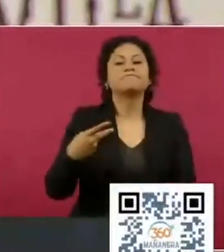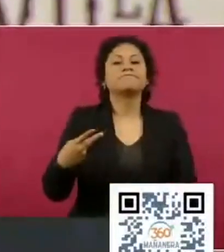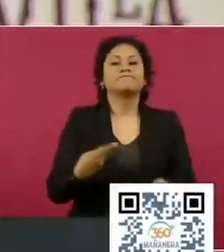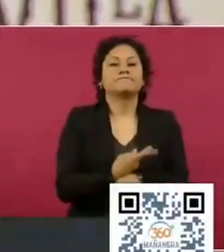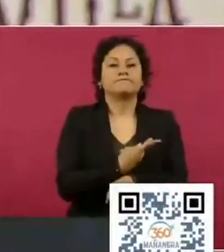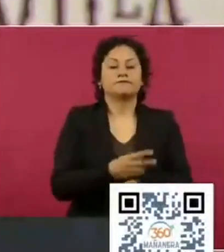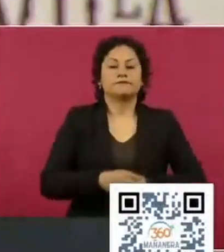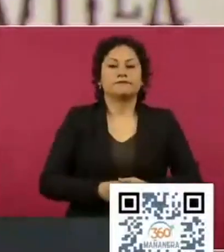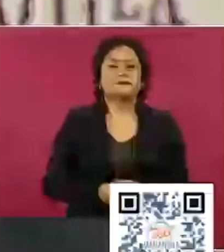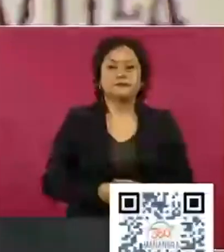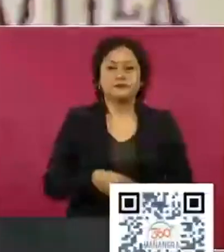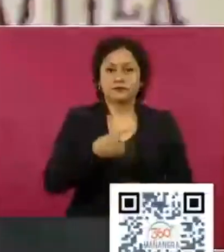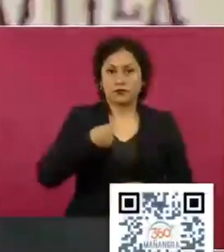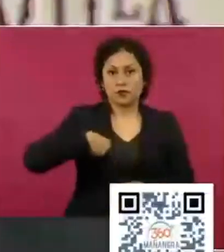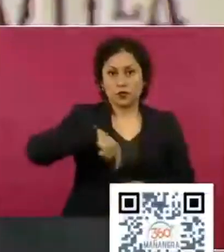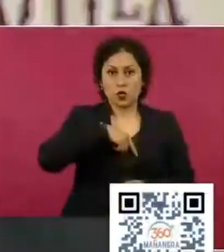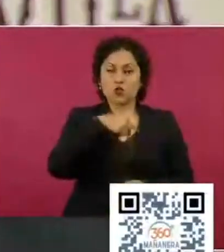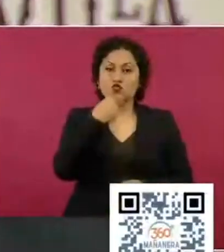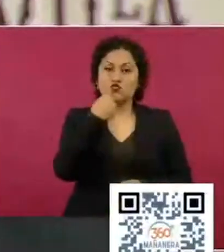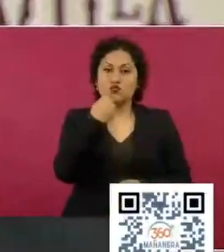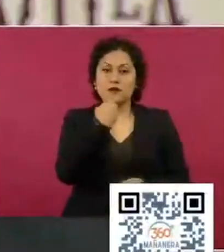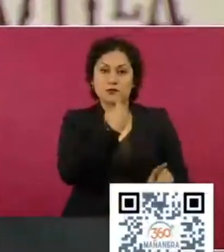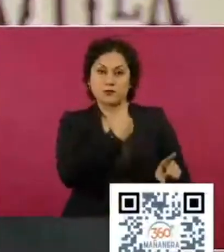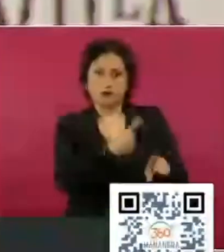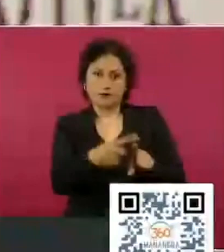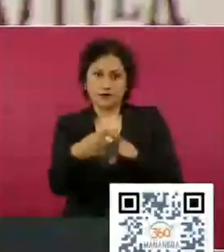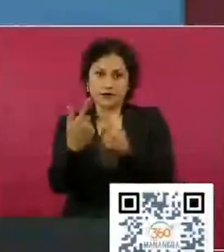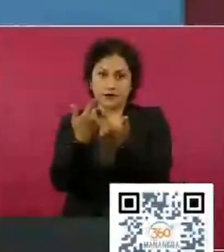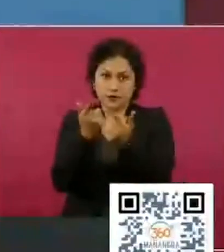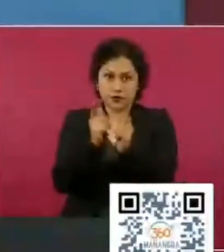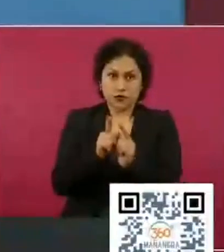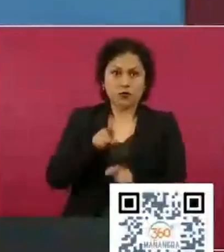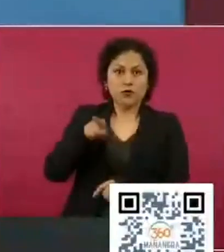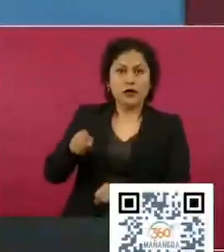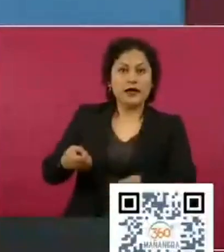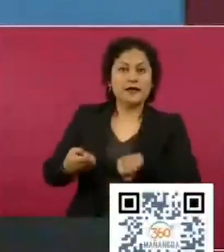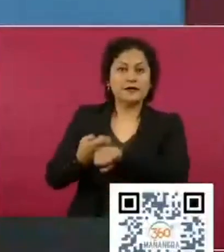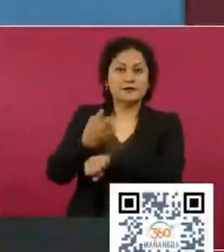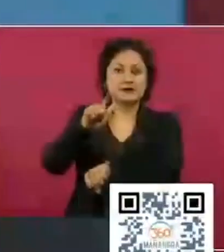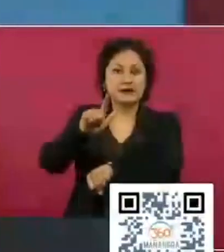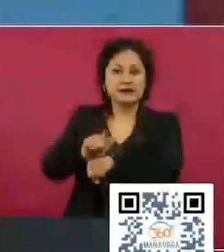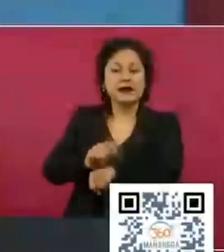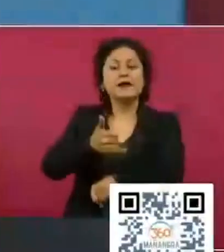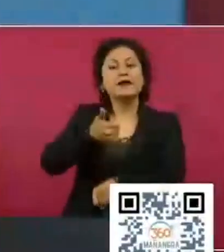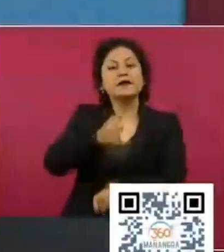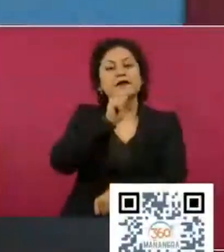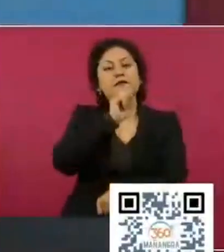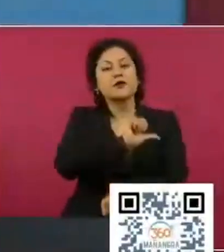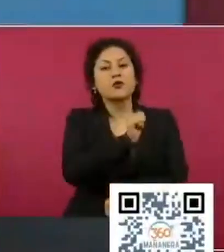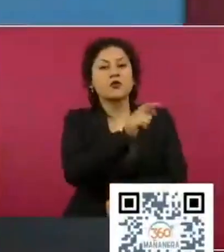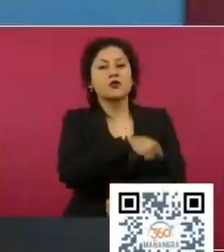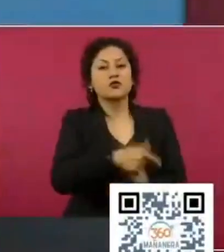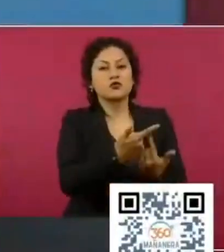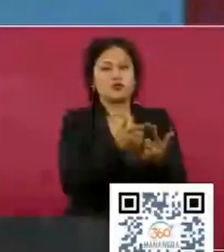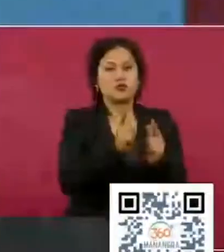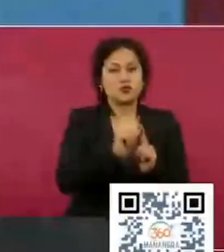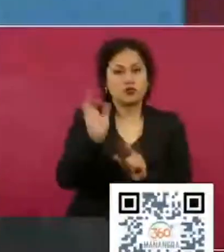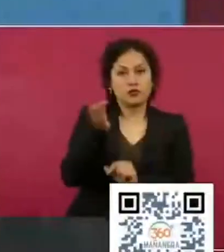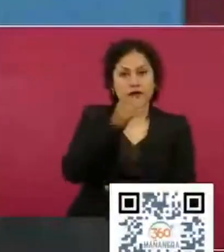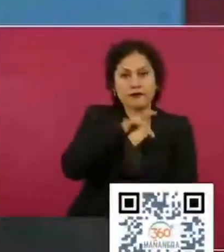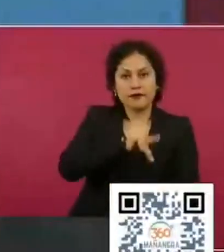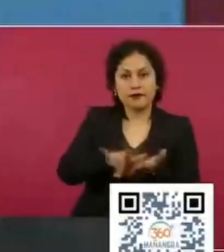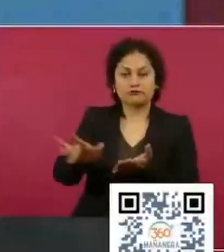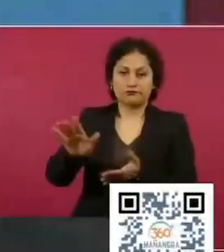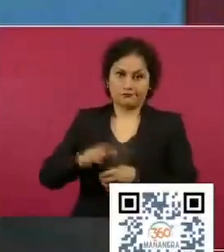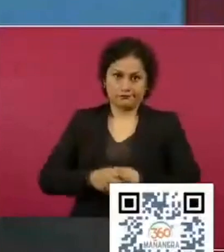inició con el anuncio del presidente y del secretario de la defensa nacional Luis crescencio Sandoval quien habló que